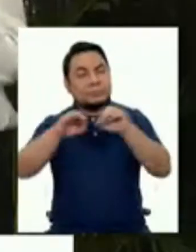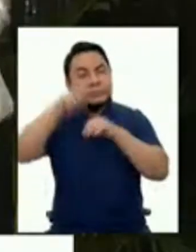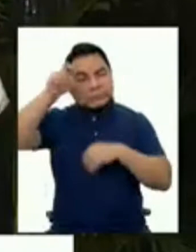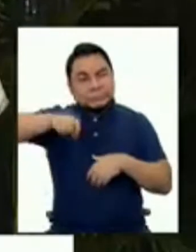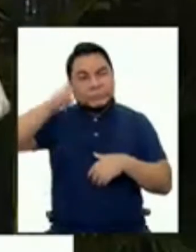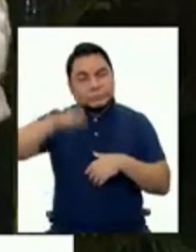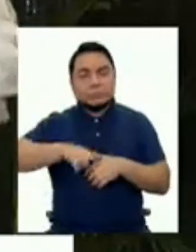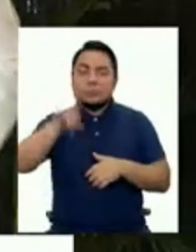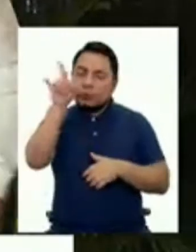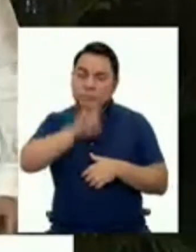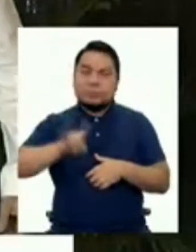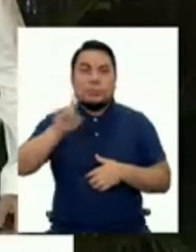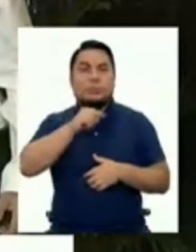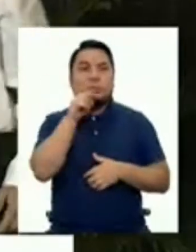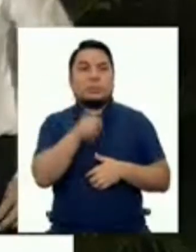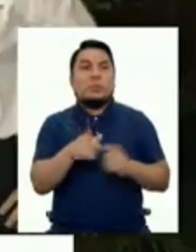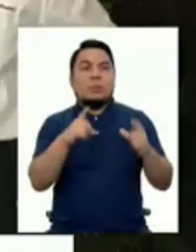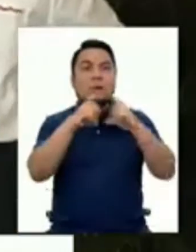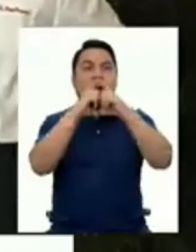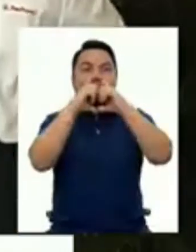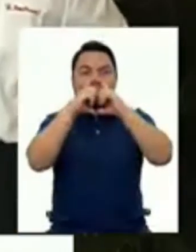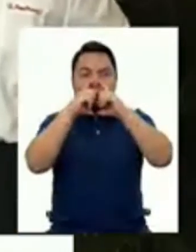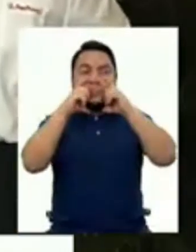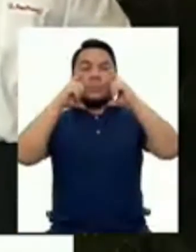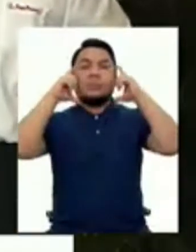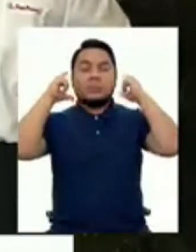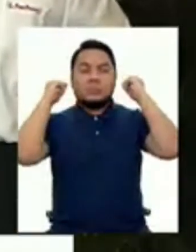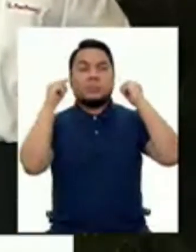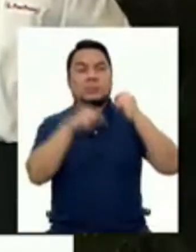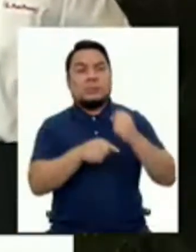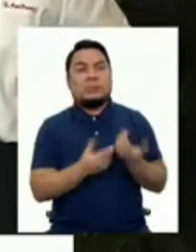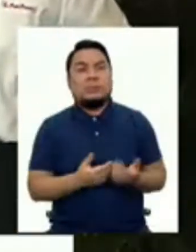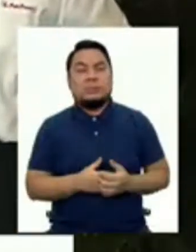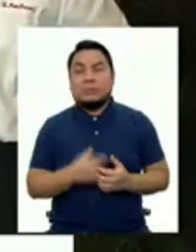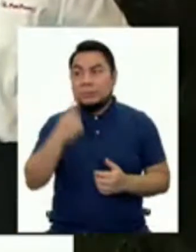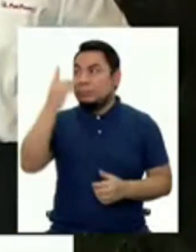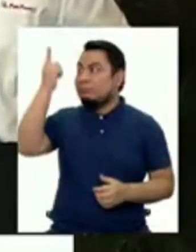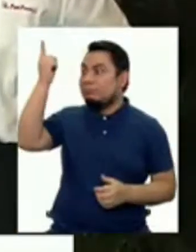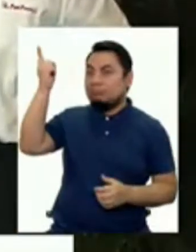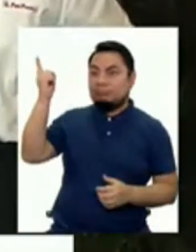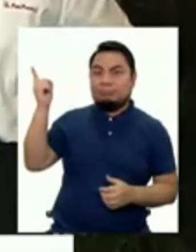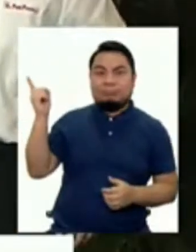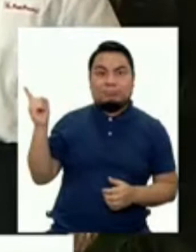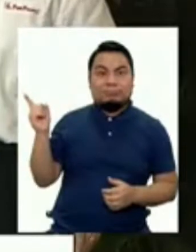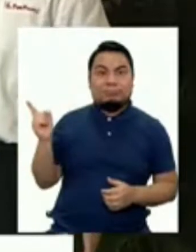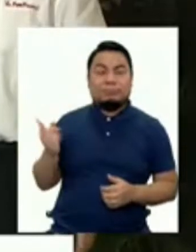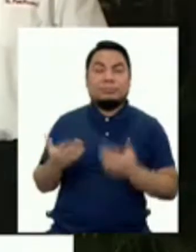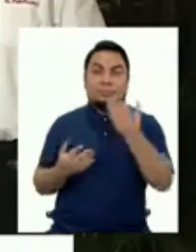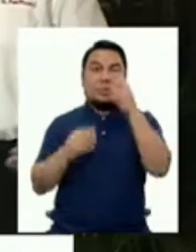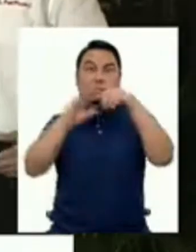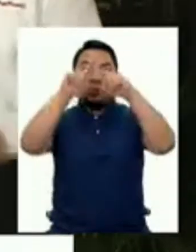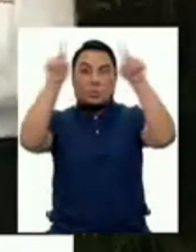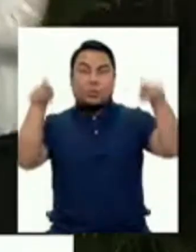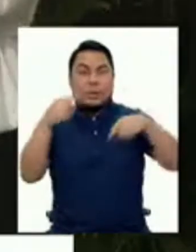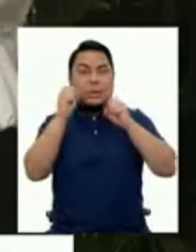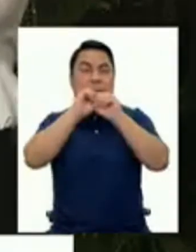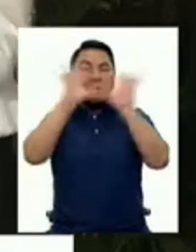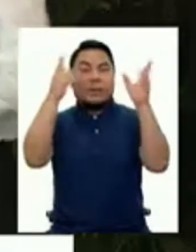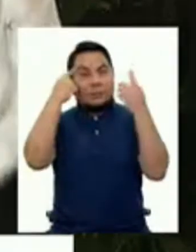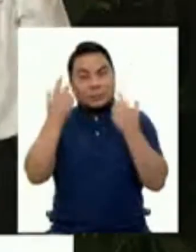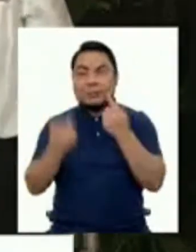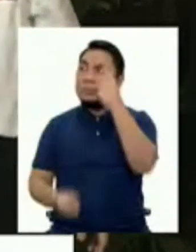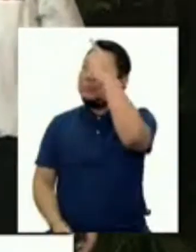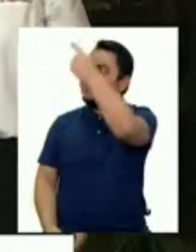necesario e ilustrativo este cuadro, esta gráfica, para que todos veamos